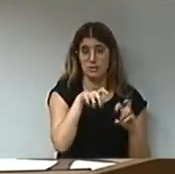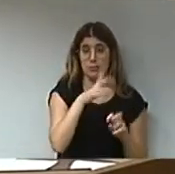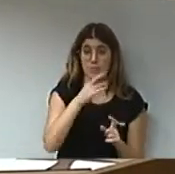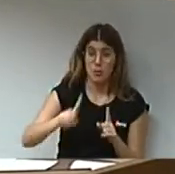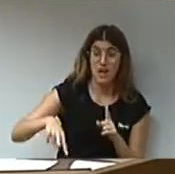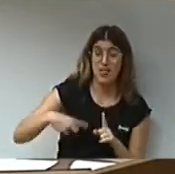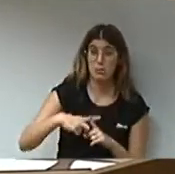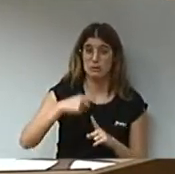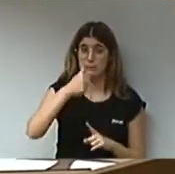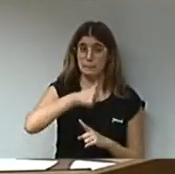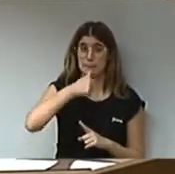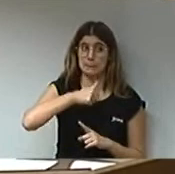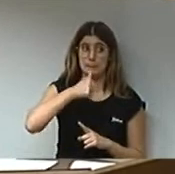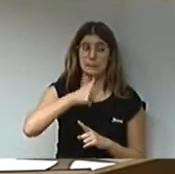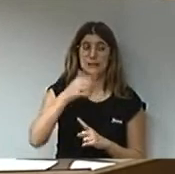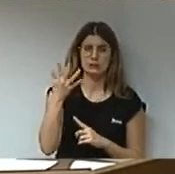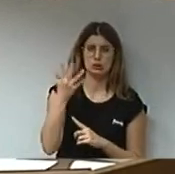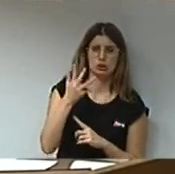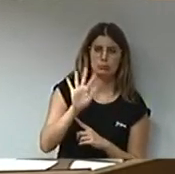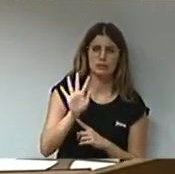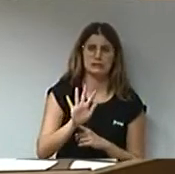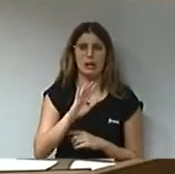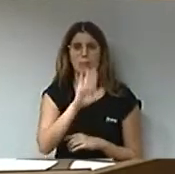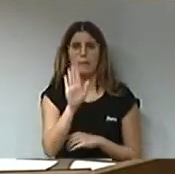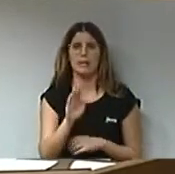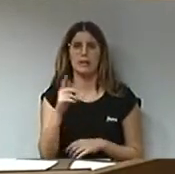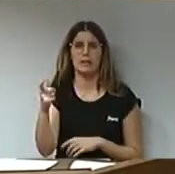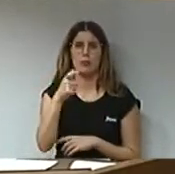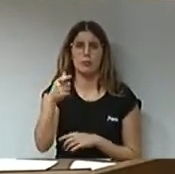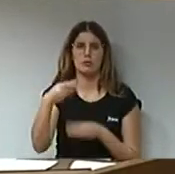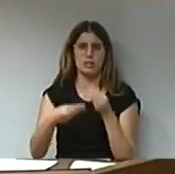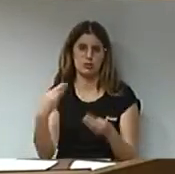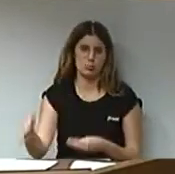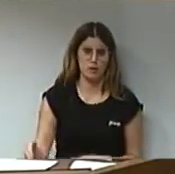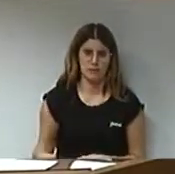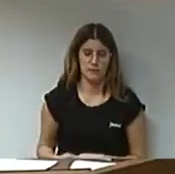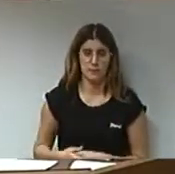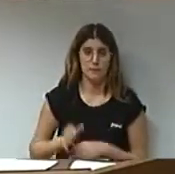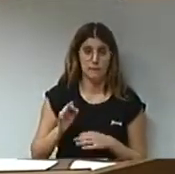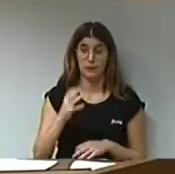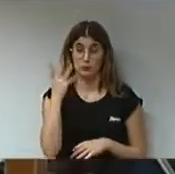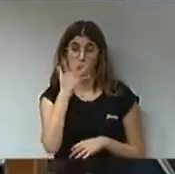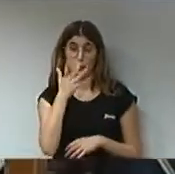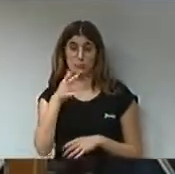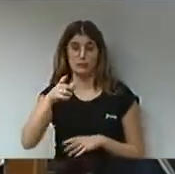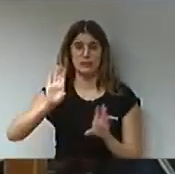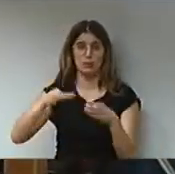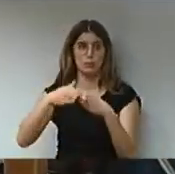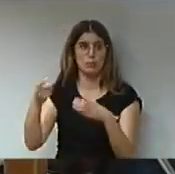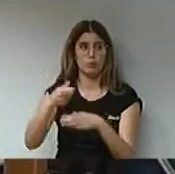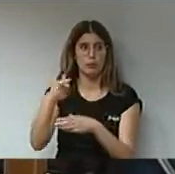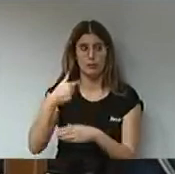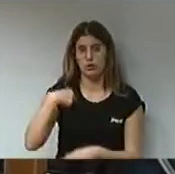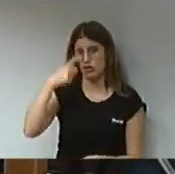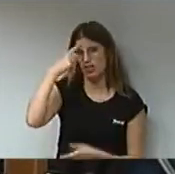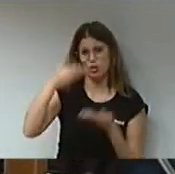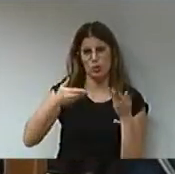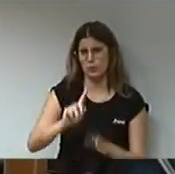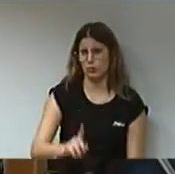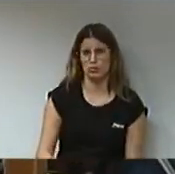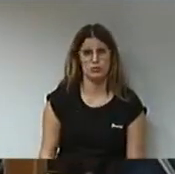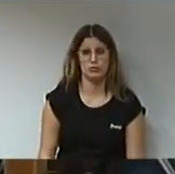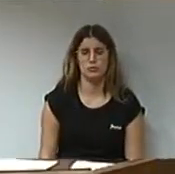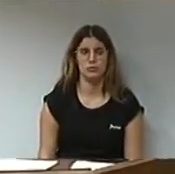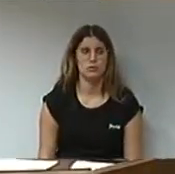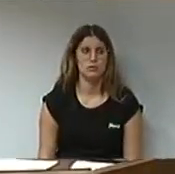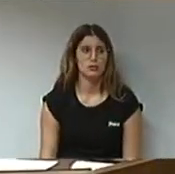tienen que soportar que se extienda la sospecha sobre ellos. La sospecha sobre ellos. Y creo que no es justo, señor Puig.